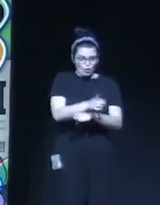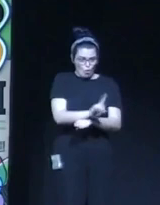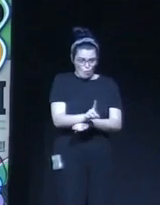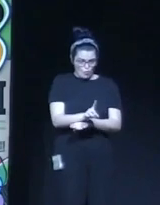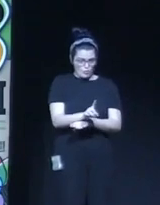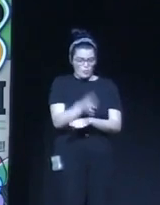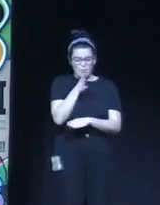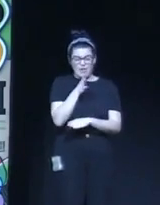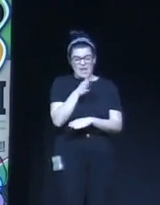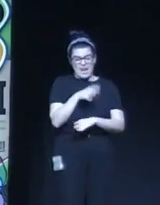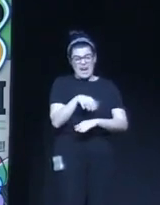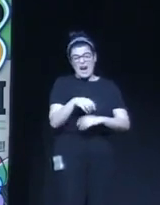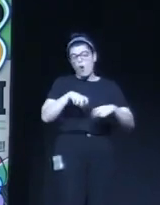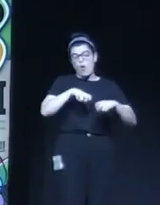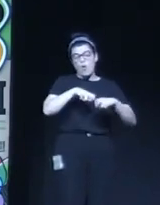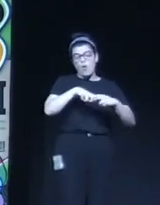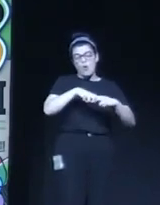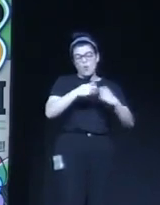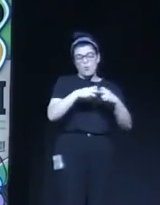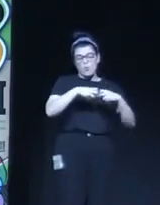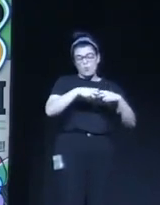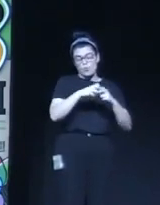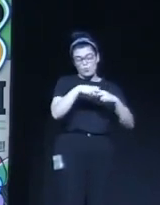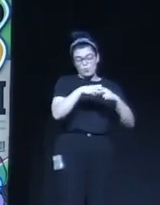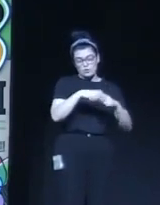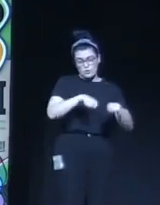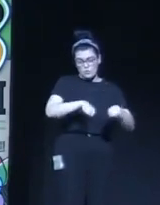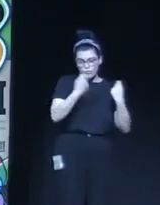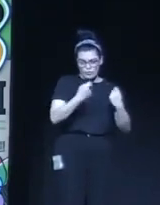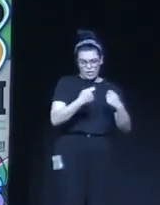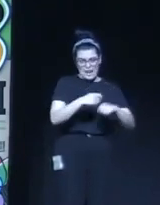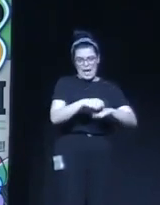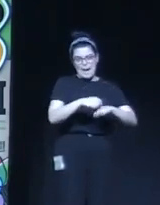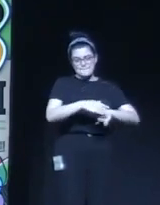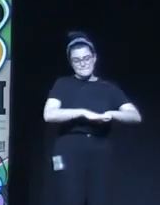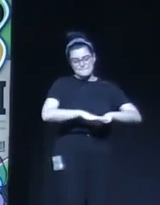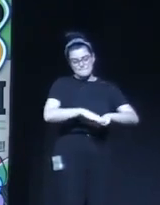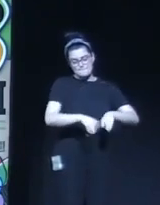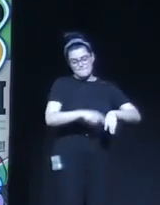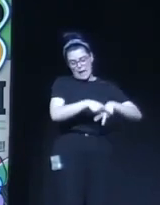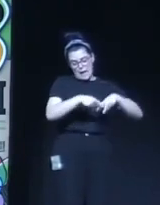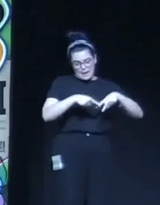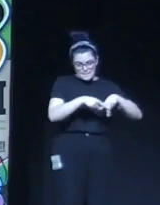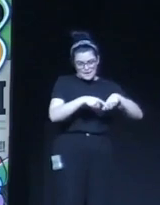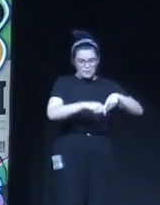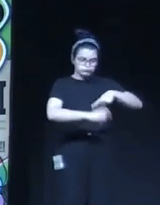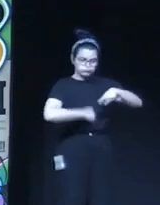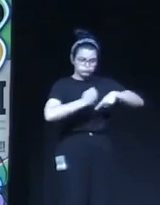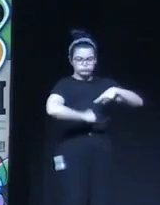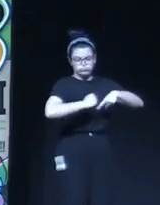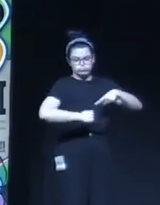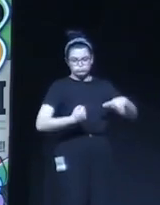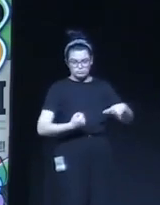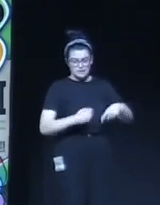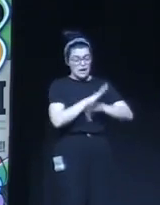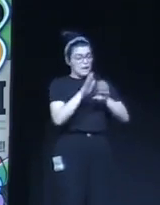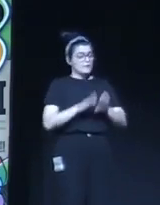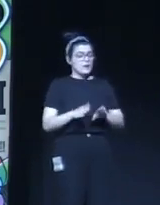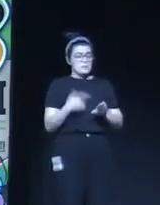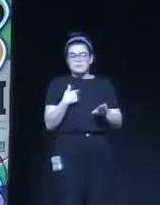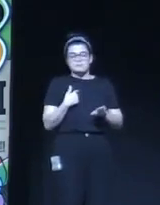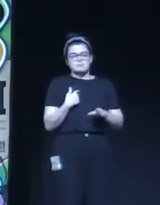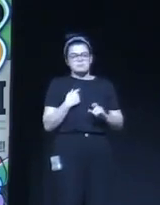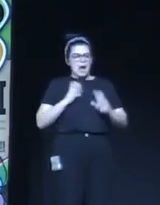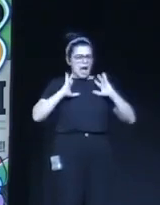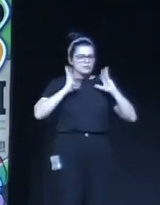la rótula y llevaba hacía 2 días y llevaba la pierna vendada. Pero al final, pues bueno, pues siempre vamos, ¿verdad?